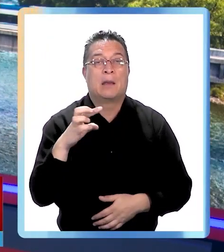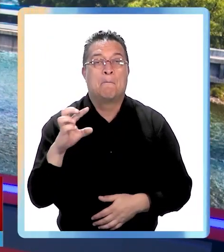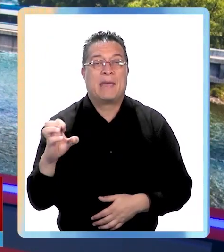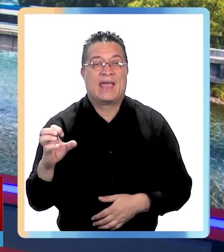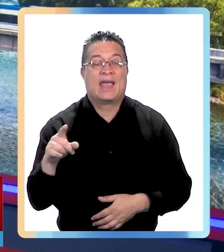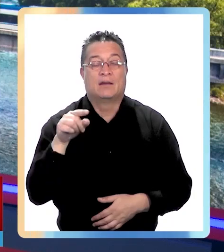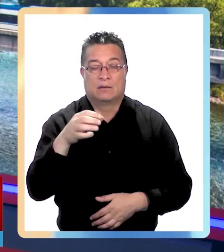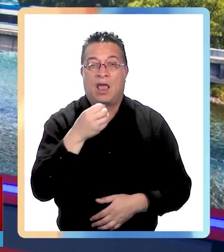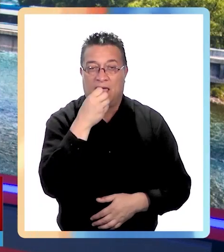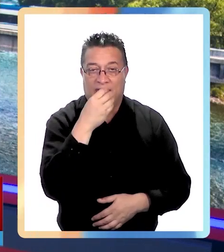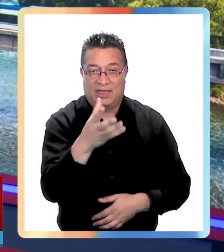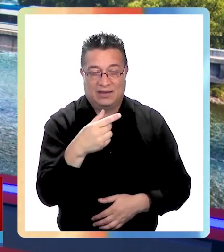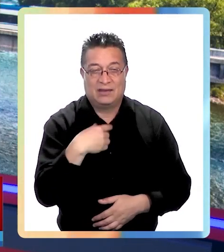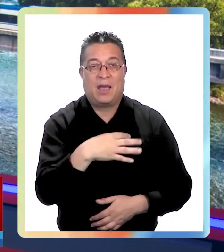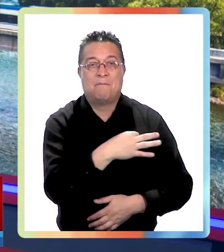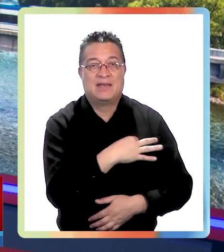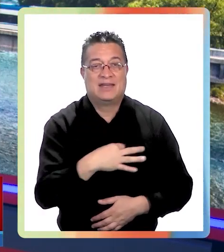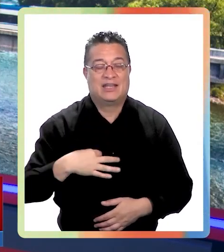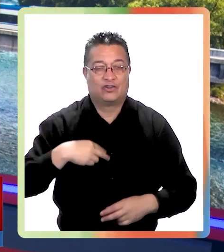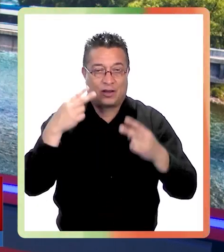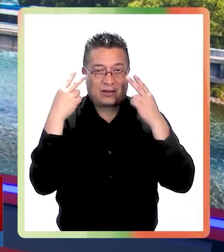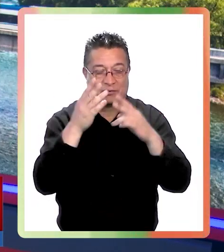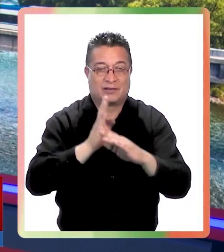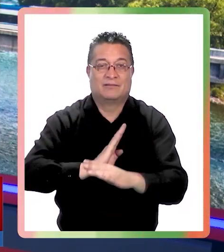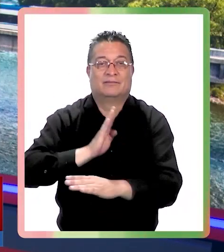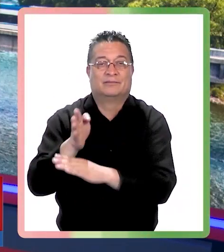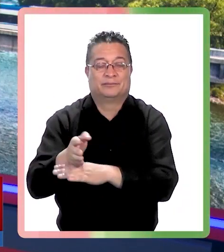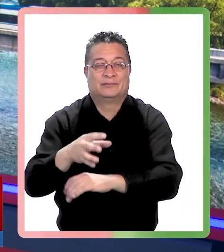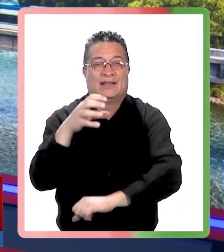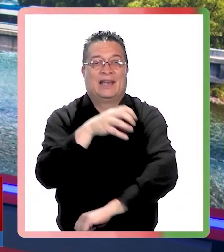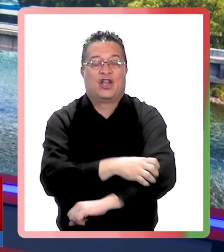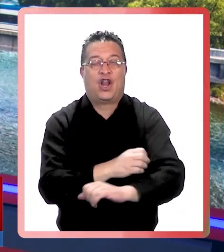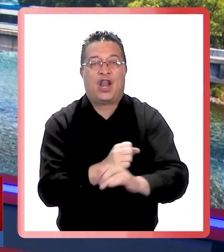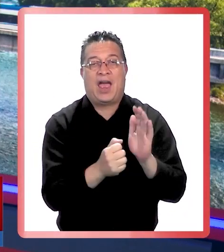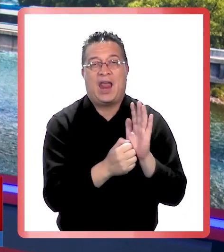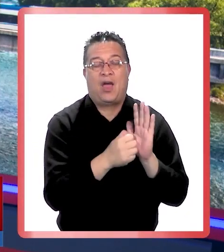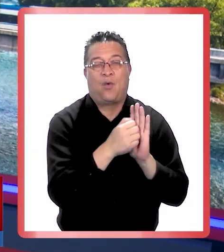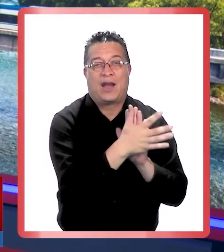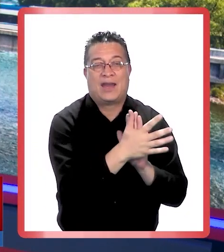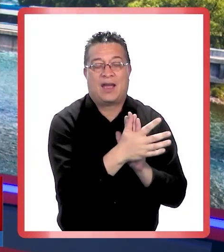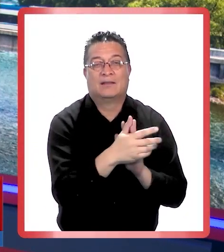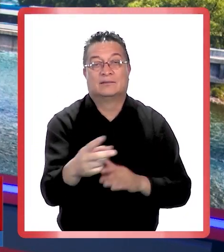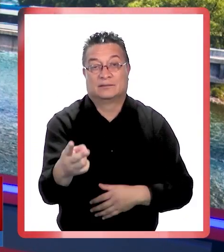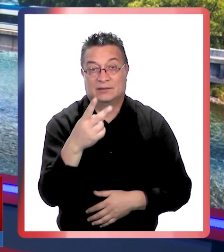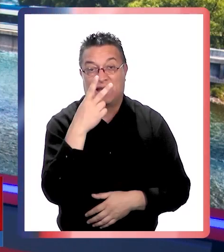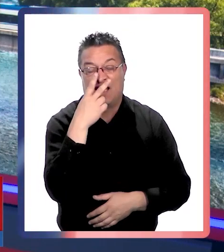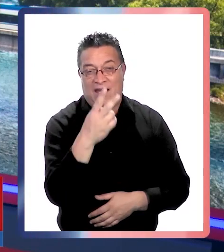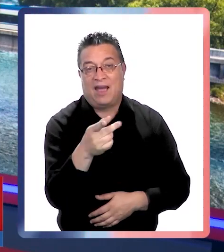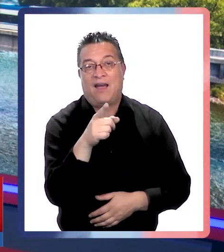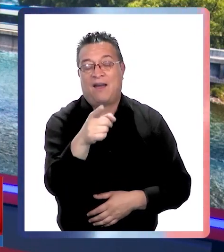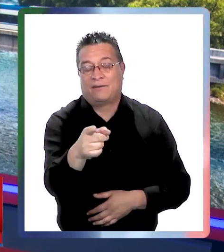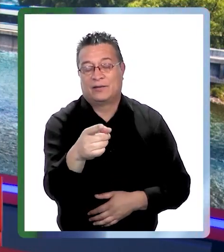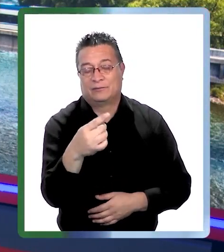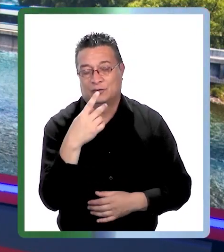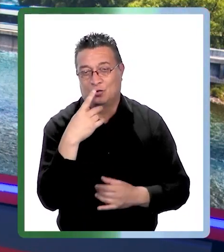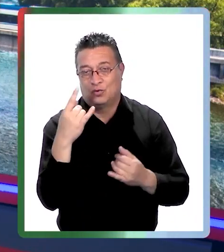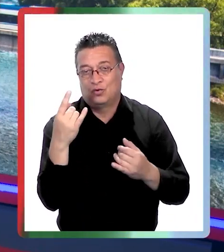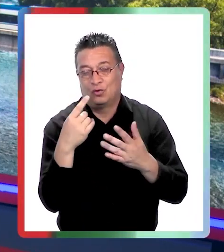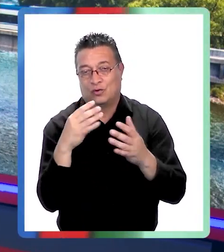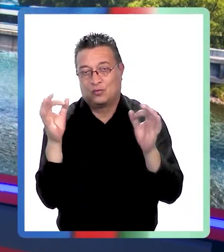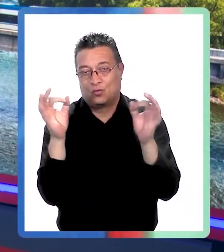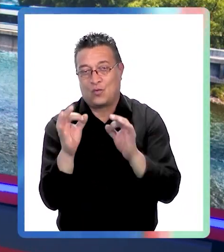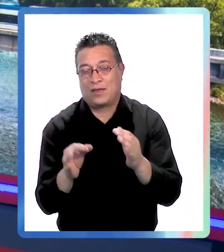el ministro de Transportes, Juan Carlos Muñoz, en su visita a la región de la Araucanía. Los invito a revisarlo en la nota de